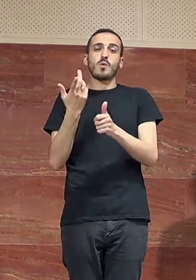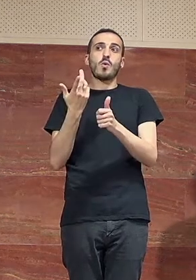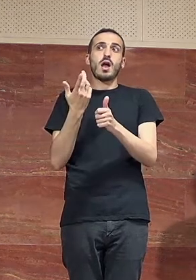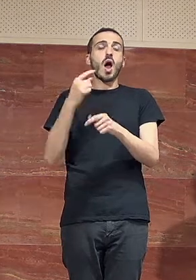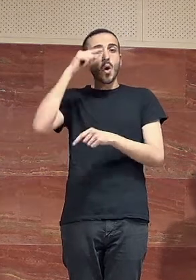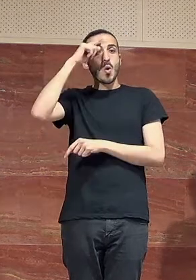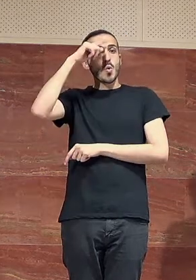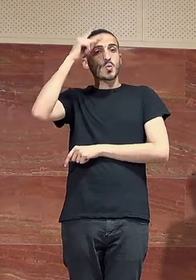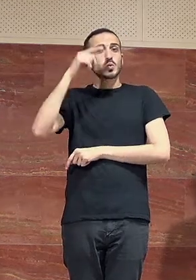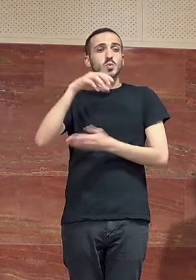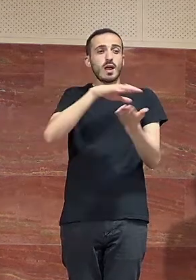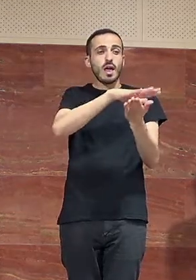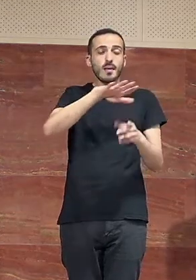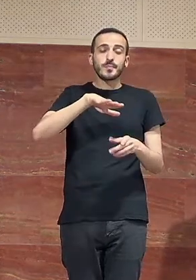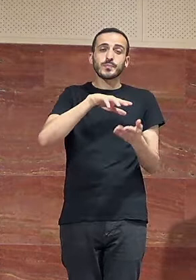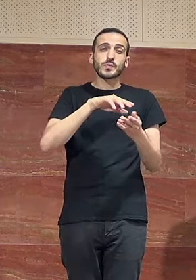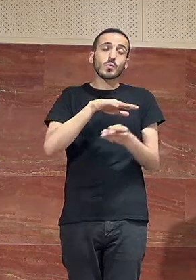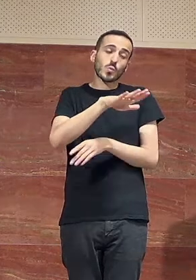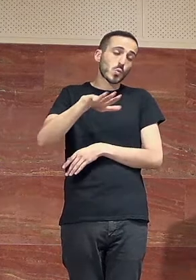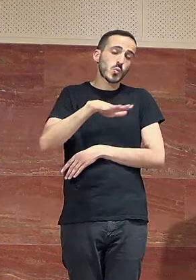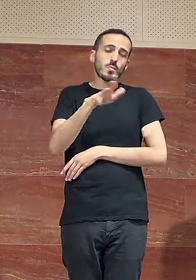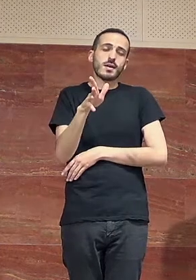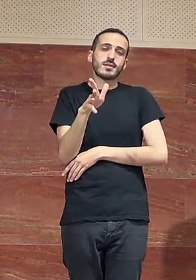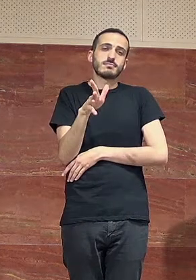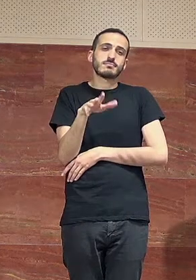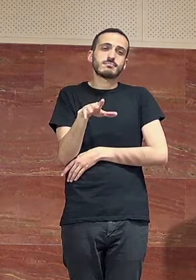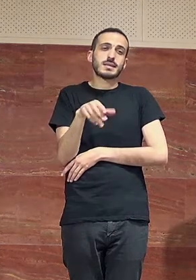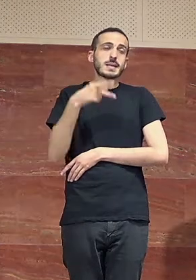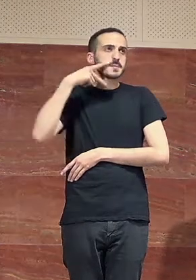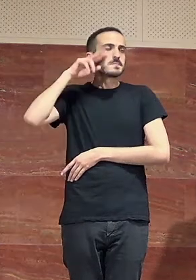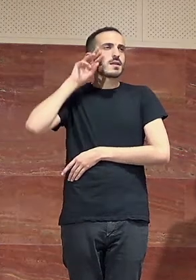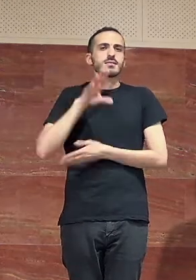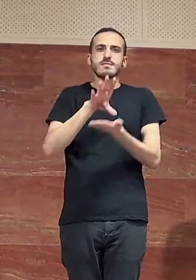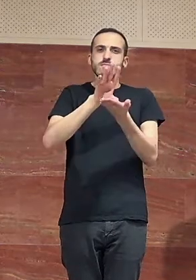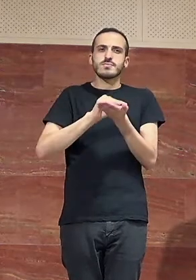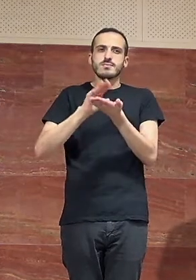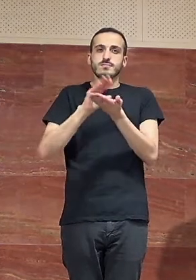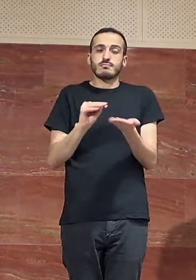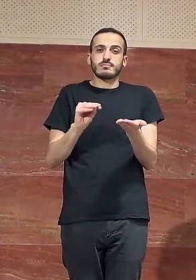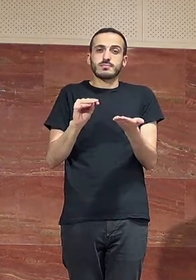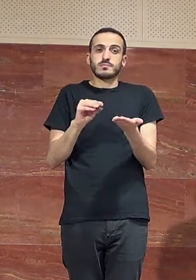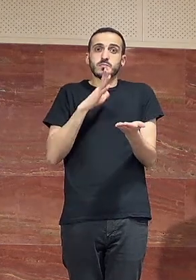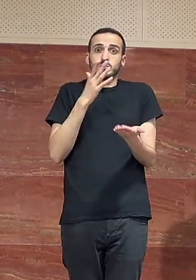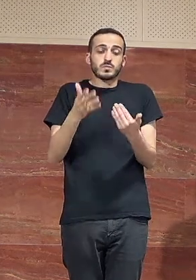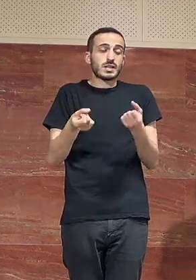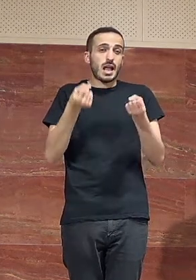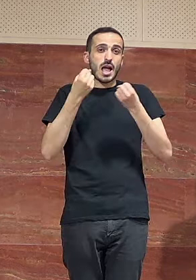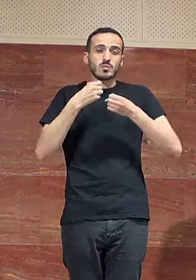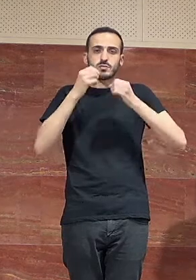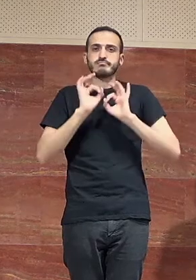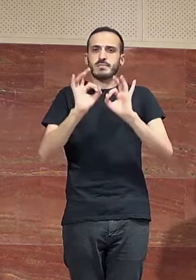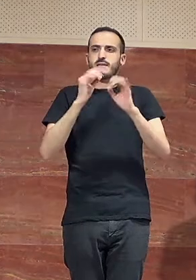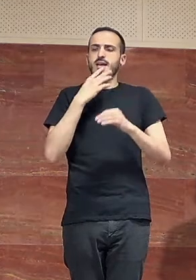urbana, recogiendo aquel término de Jaime Lerner, ¿no? Lo hemos visto también en la experiencia de José Luis, cómo pequeñísimas actuaciones nos dan